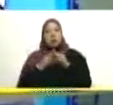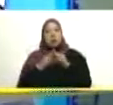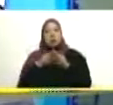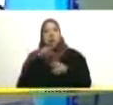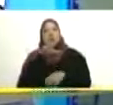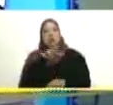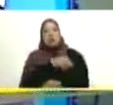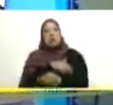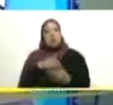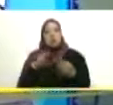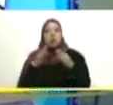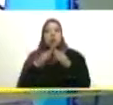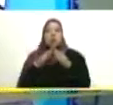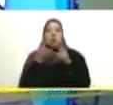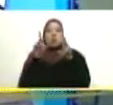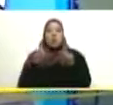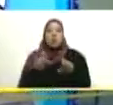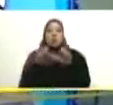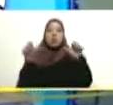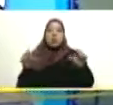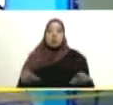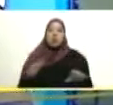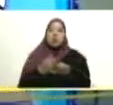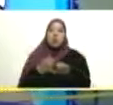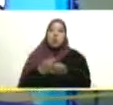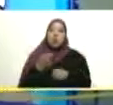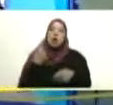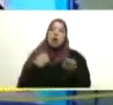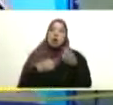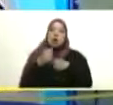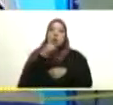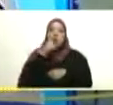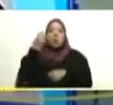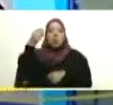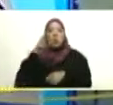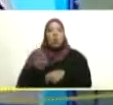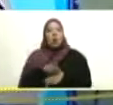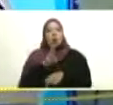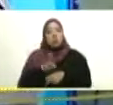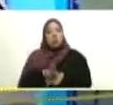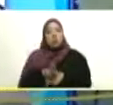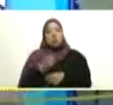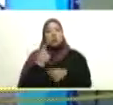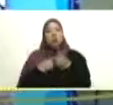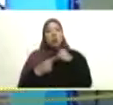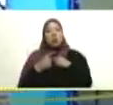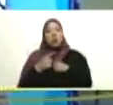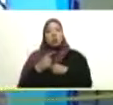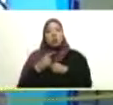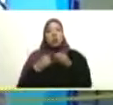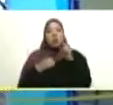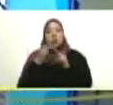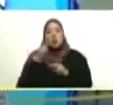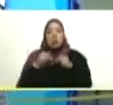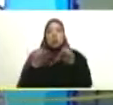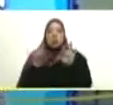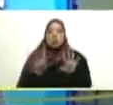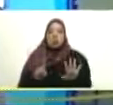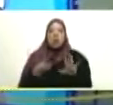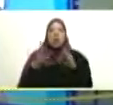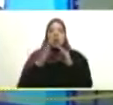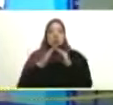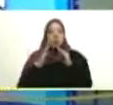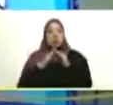5, 3 viviendas para ir probando el sistema del Banco Comunal del uso de los materiales y nos construyen 6 viviendas, mi comandante